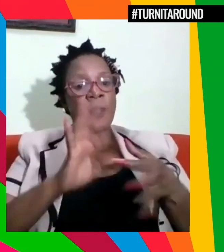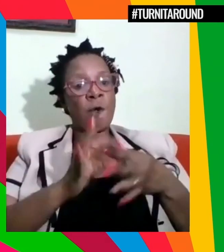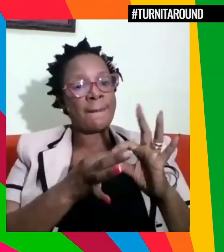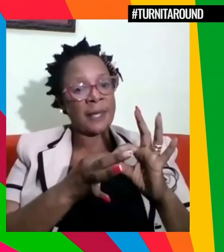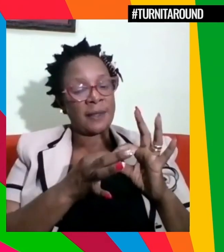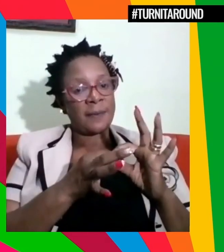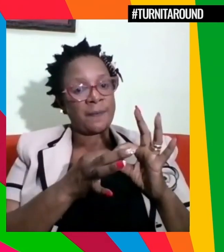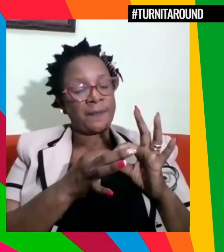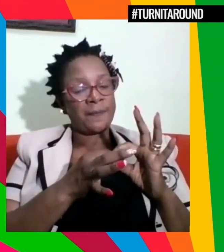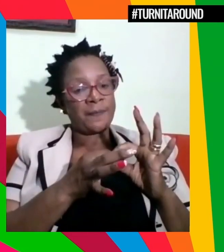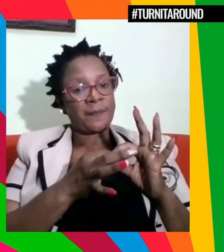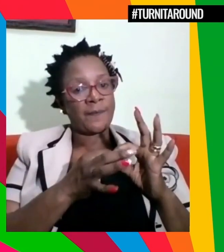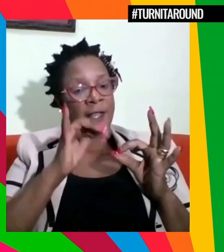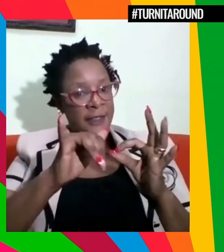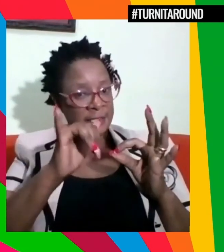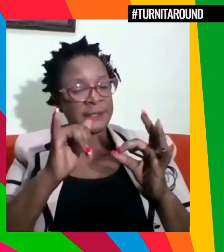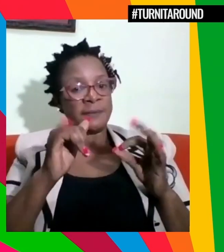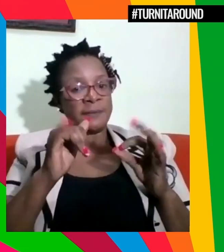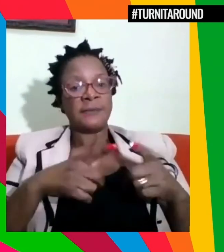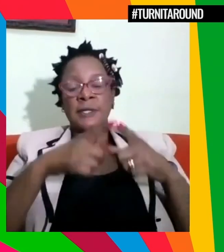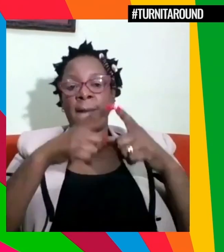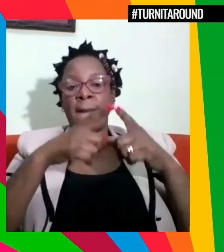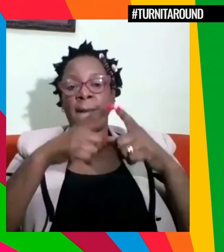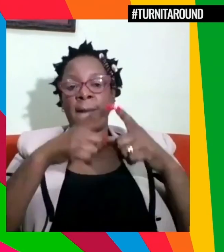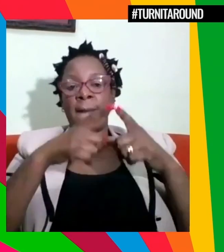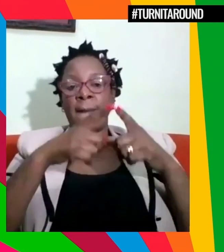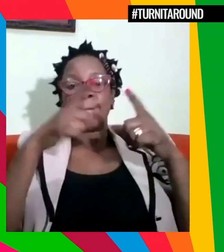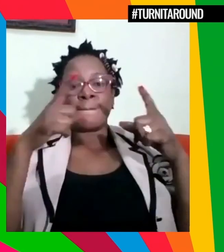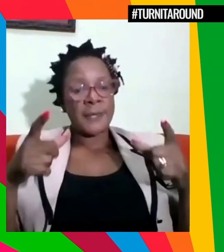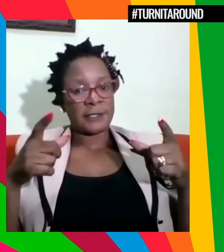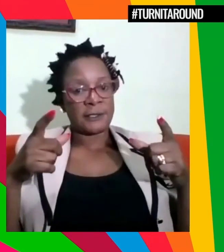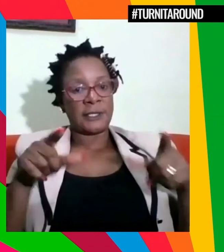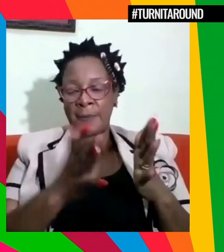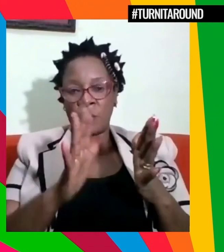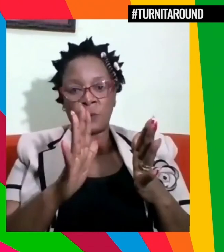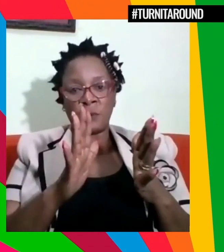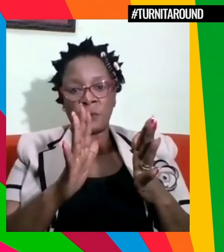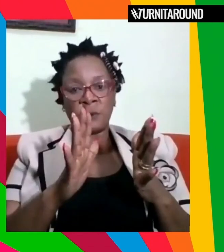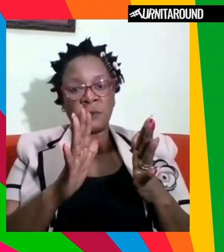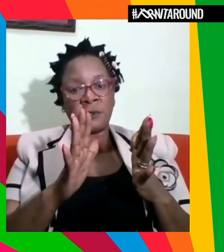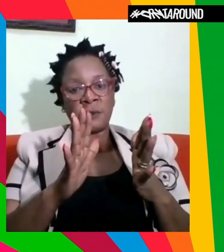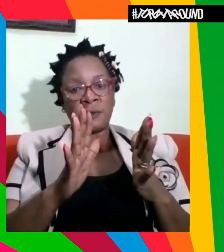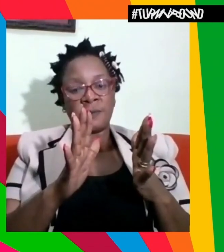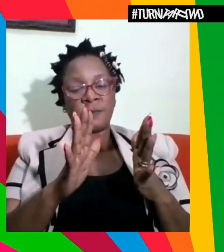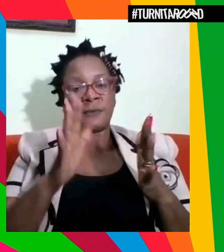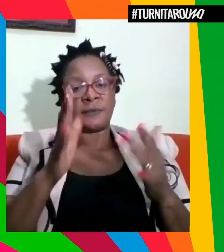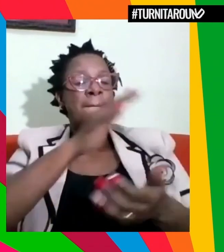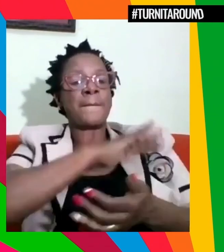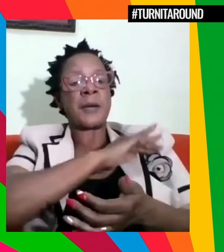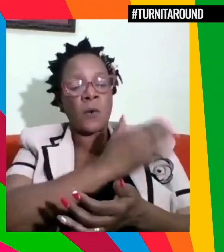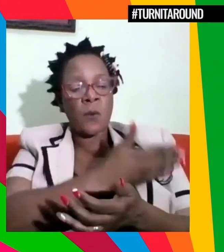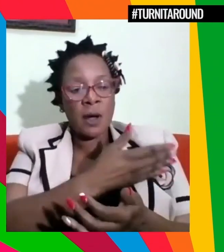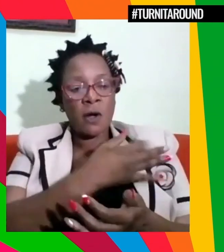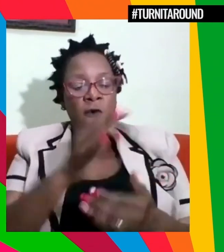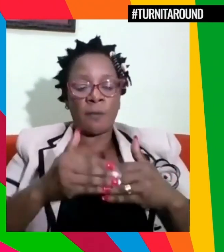evento sobre resiliencia, potencial y sobre progreso. Más incluso que los